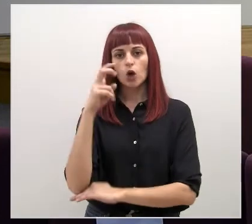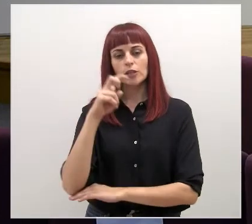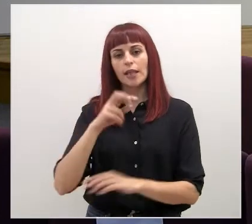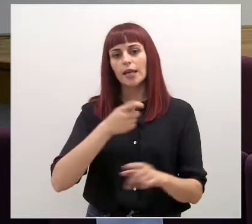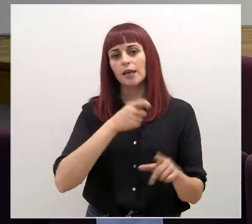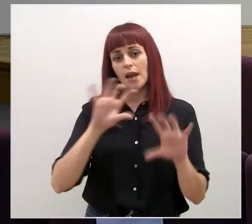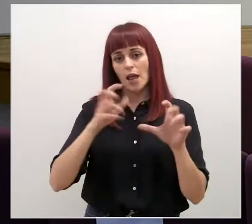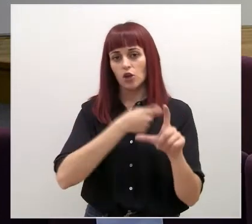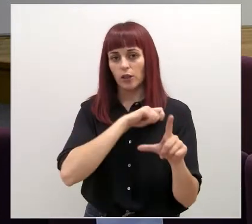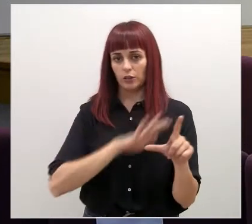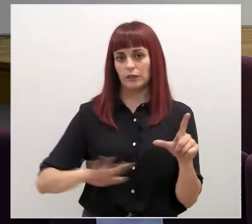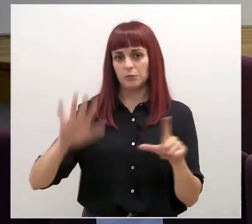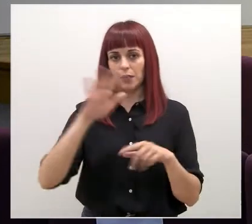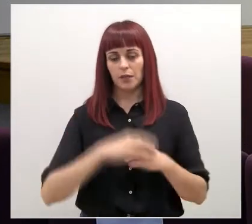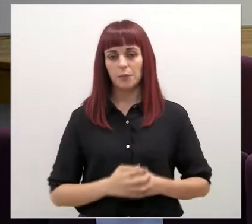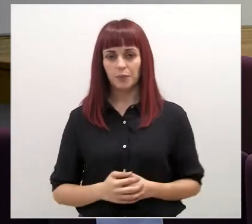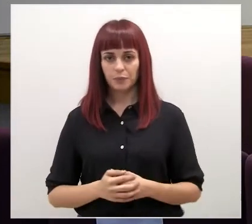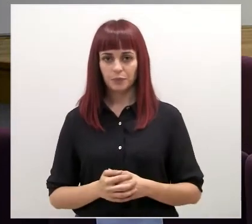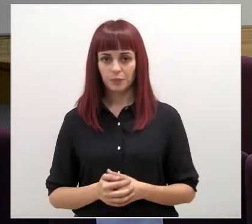Radio Nacional de España.